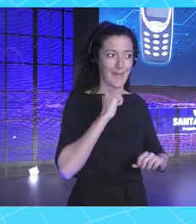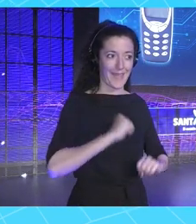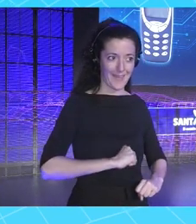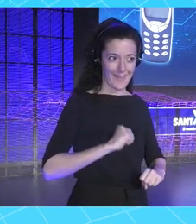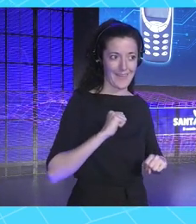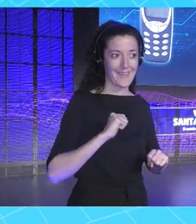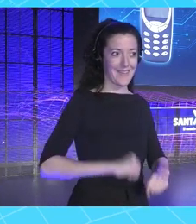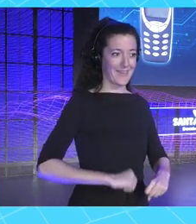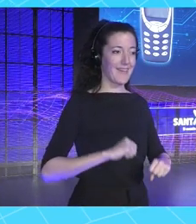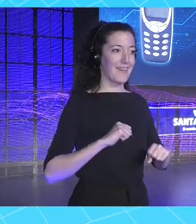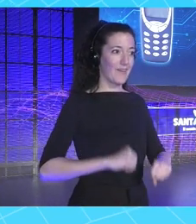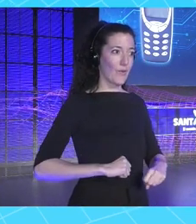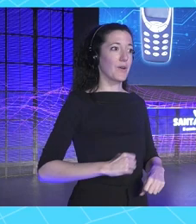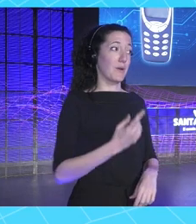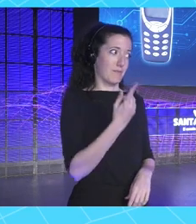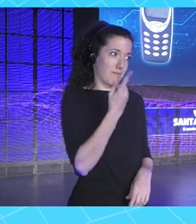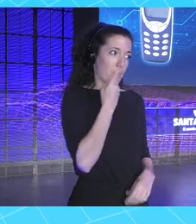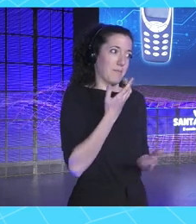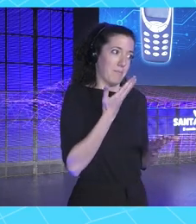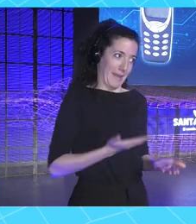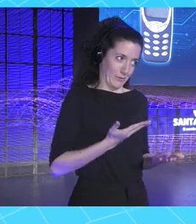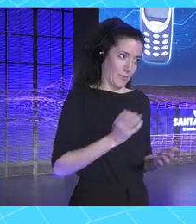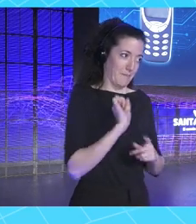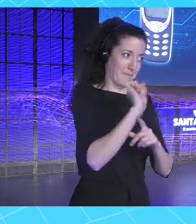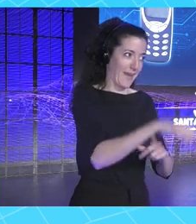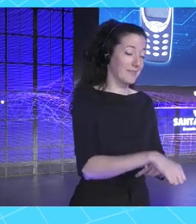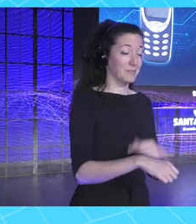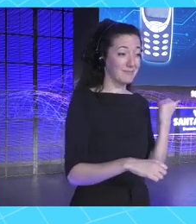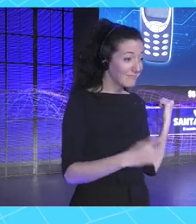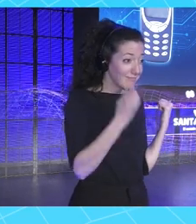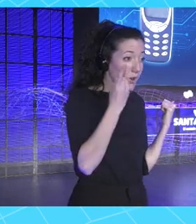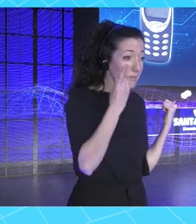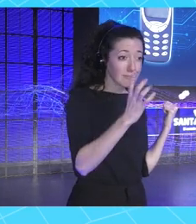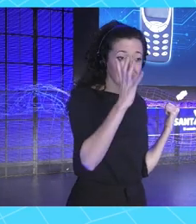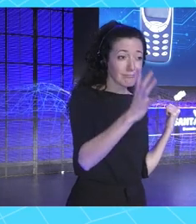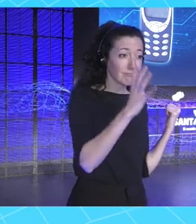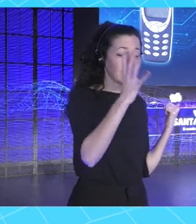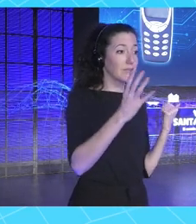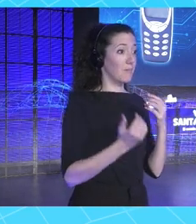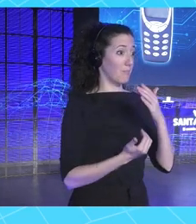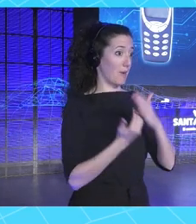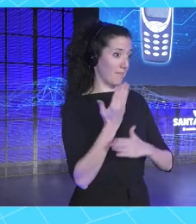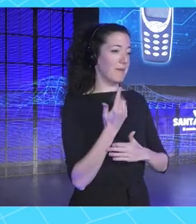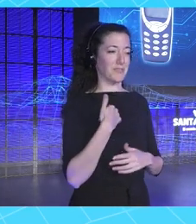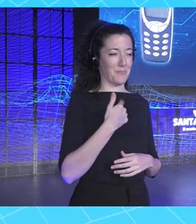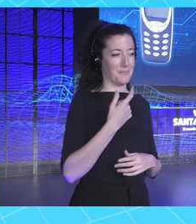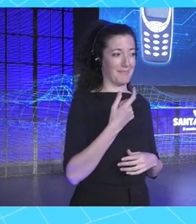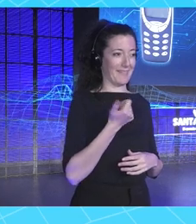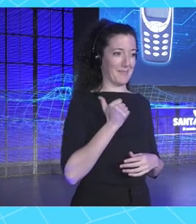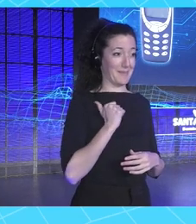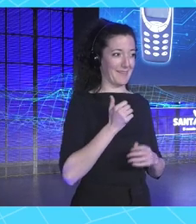una pesa más que este móvil Pero pesan Vale pues este móvil era una pasada la sensación de levantarse por la mañana voy a haceros aquí un poco de rimember